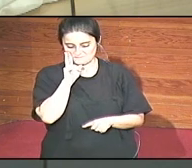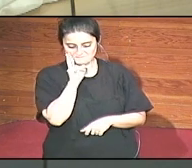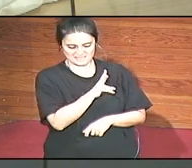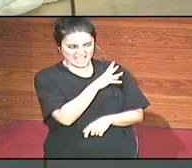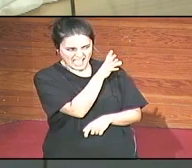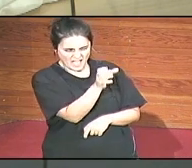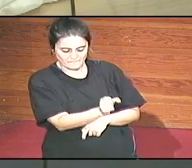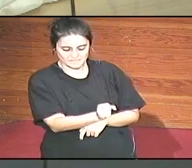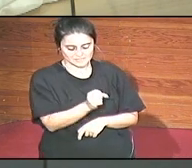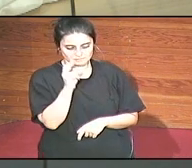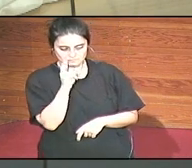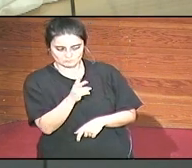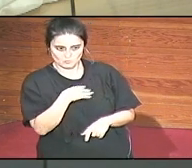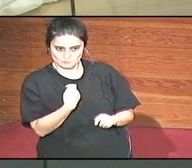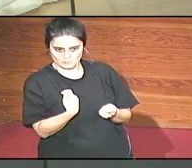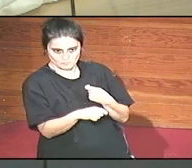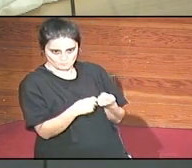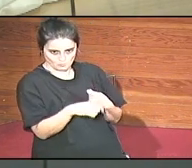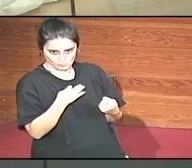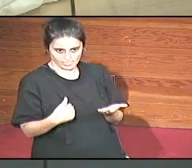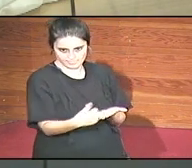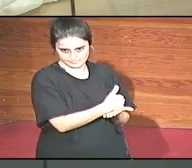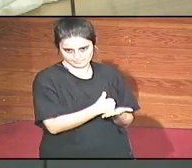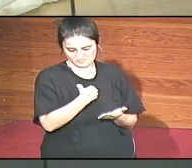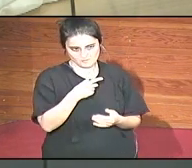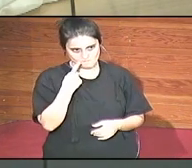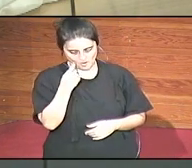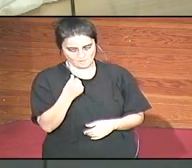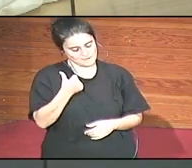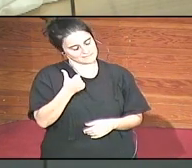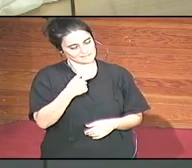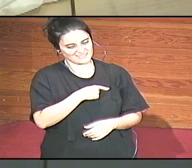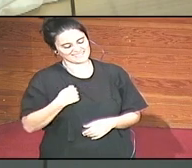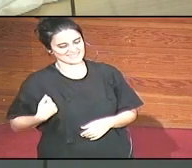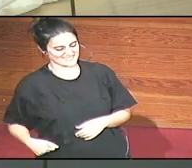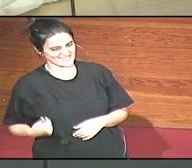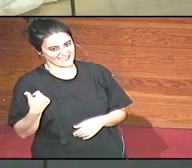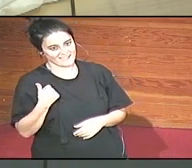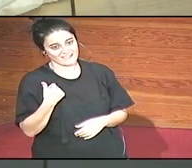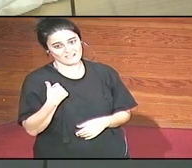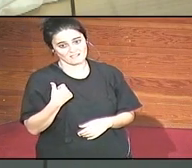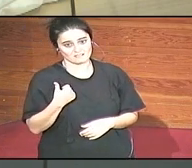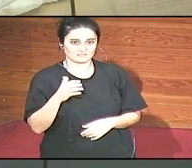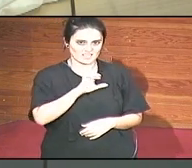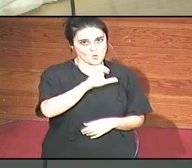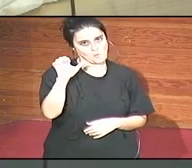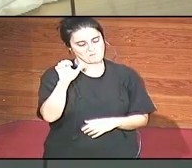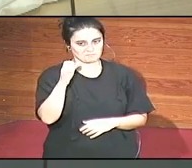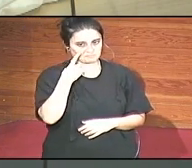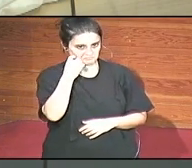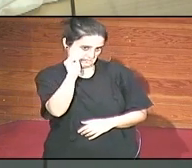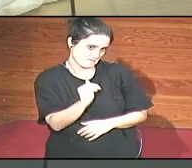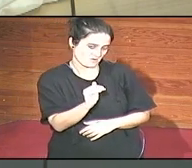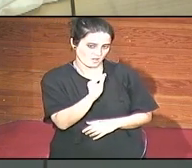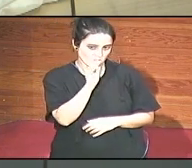la noto mucho más desde áfrica desde china digamos que desde que desde europa por ejemplo donde se